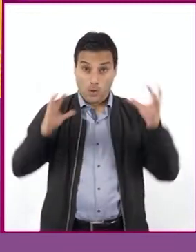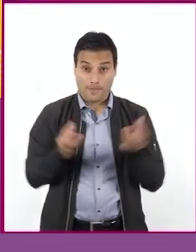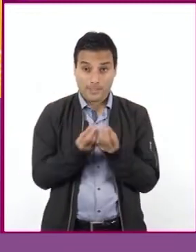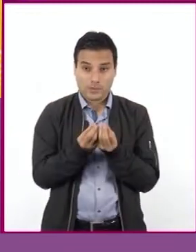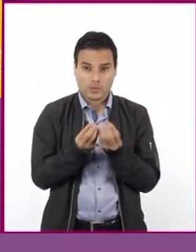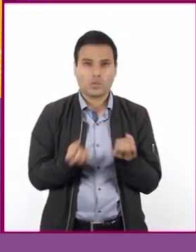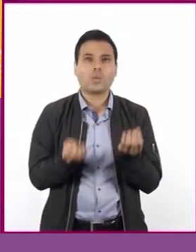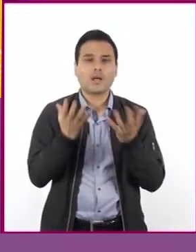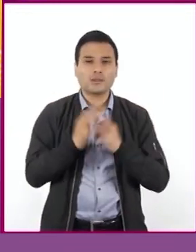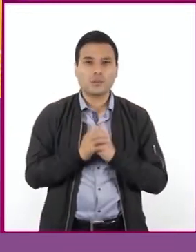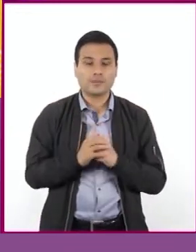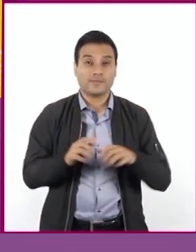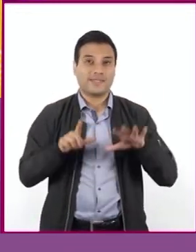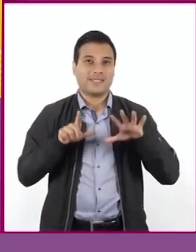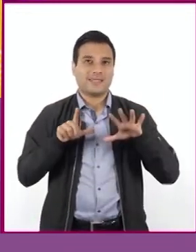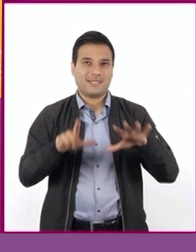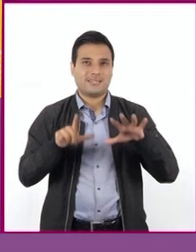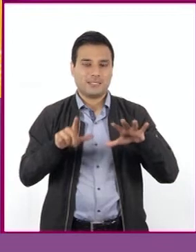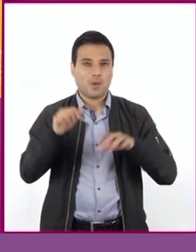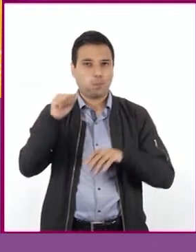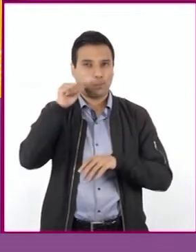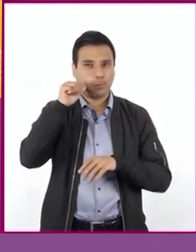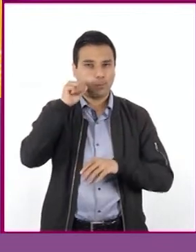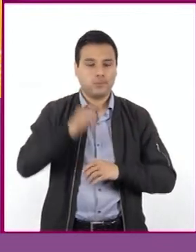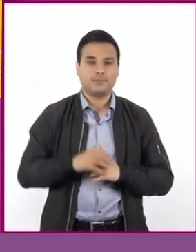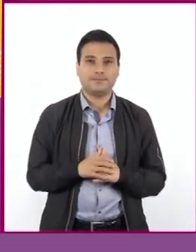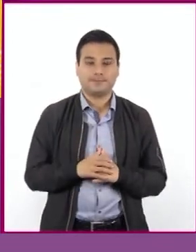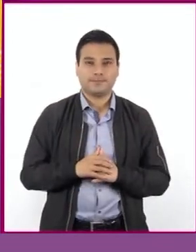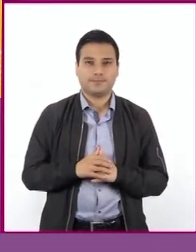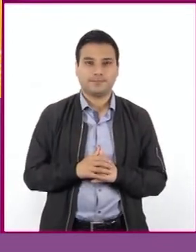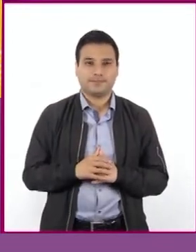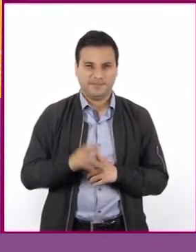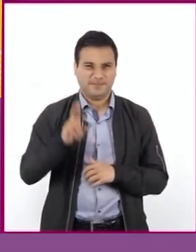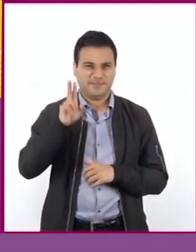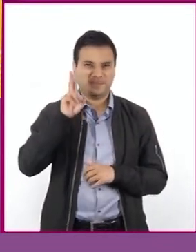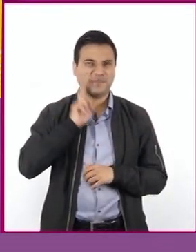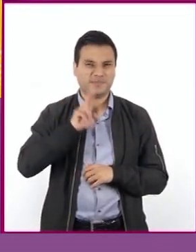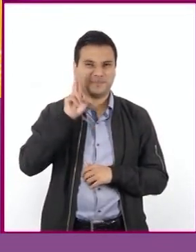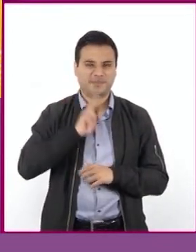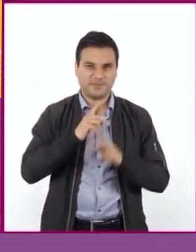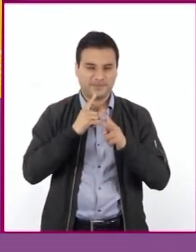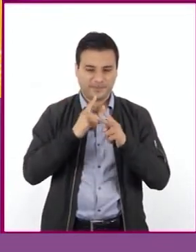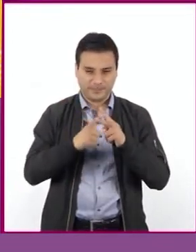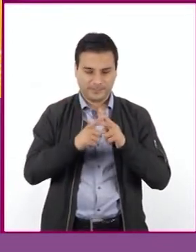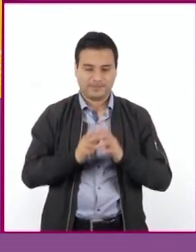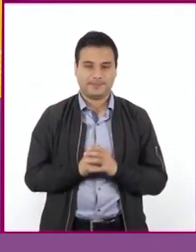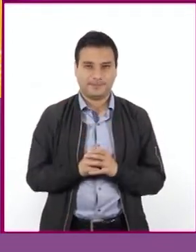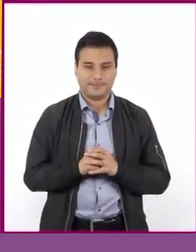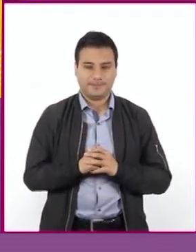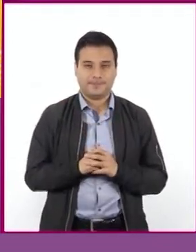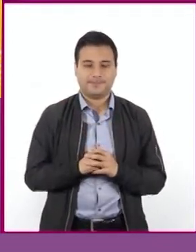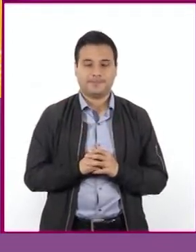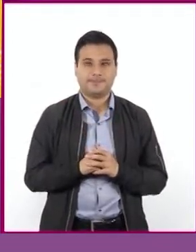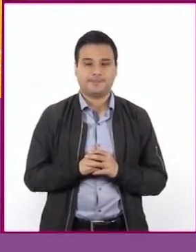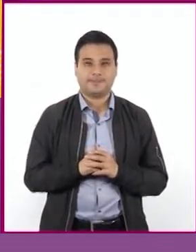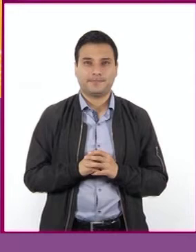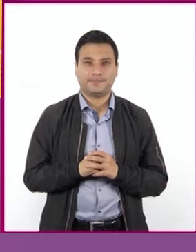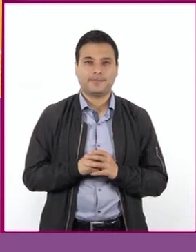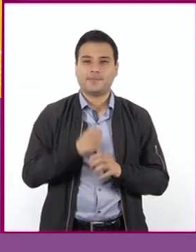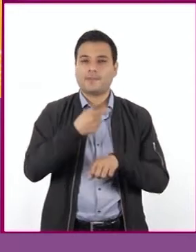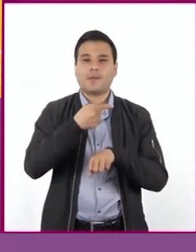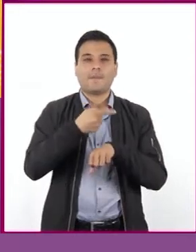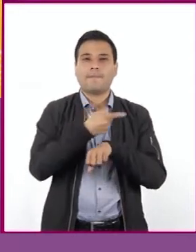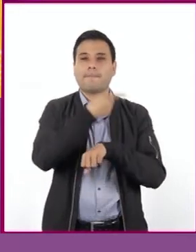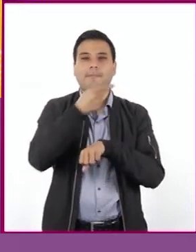total de 17 ruedas? Llevaremos a cabo la resolución de nuestro problema. Lo primero que